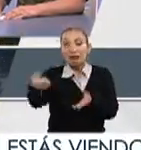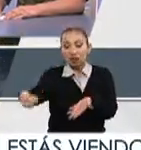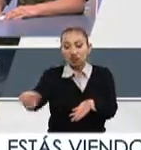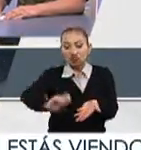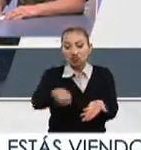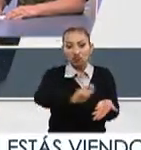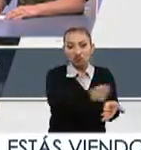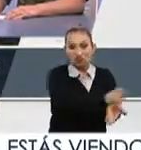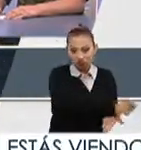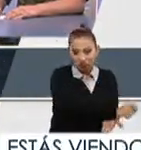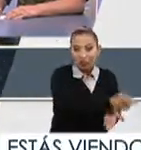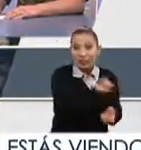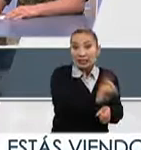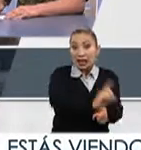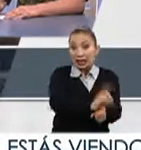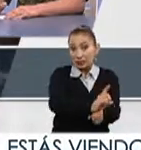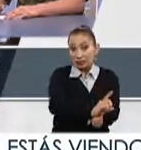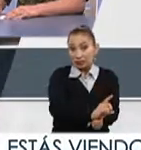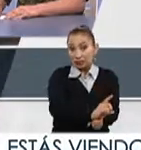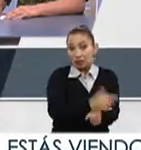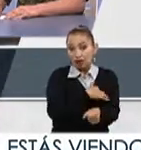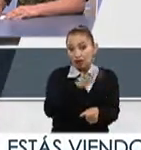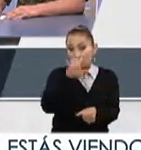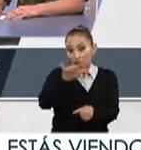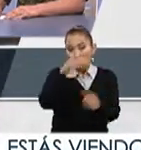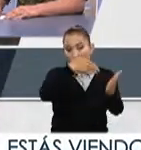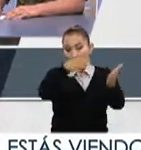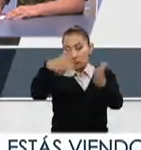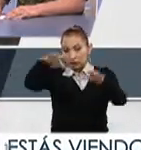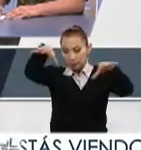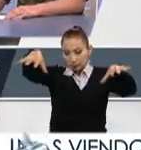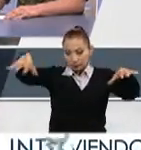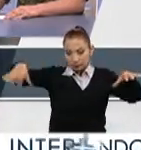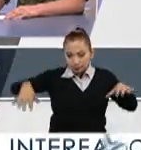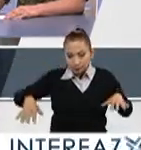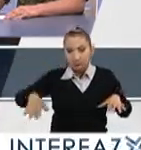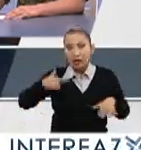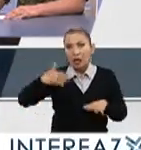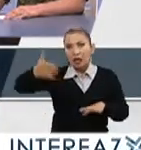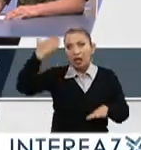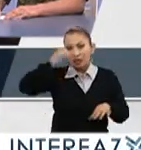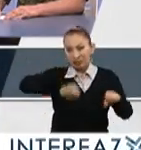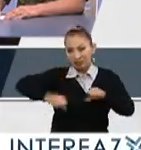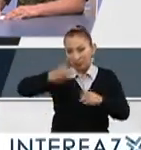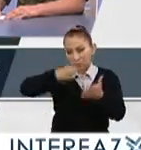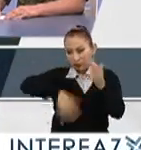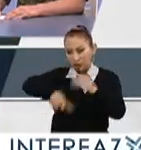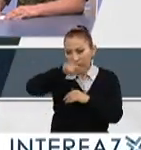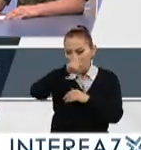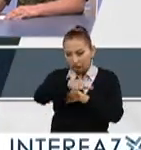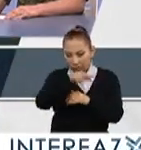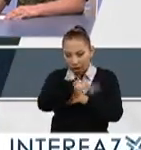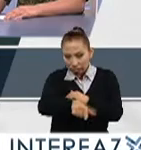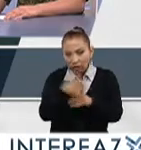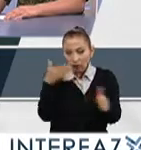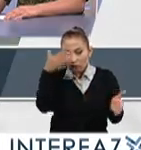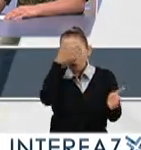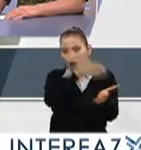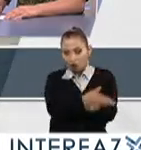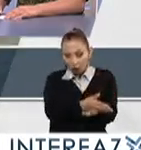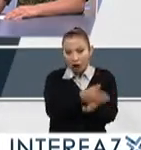raciones por día, y tenemos nosotros 5 cocinas. En el pasado sismo del 2017